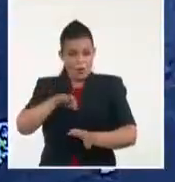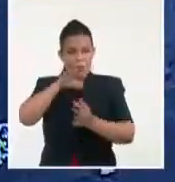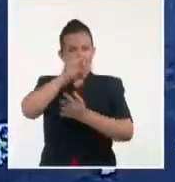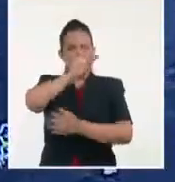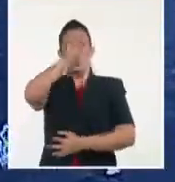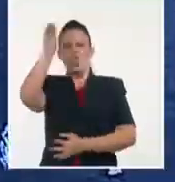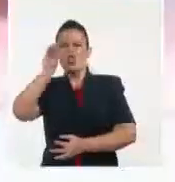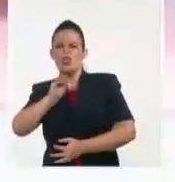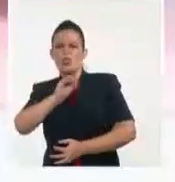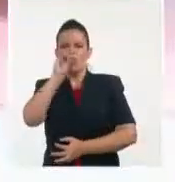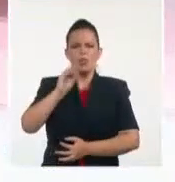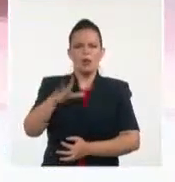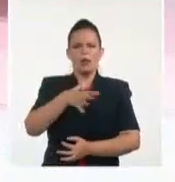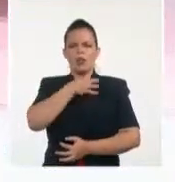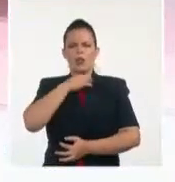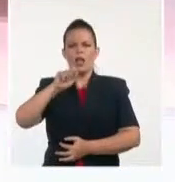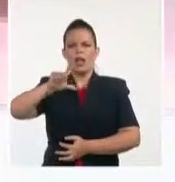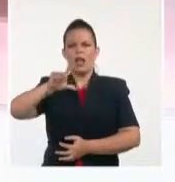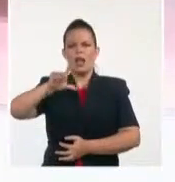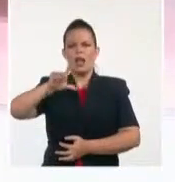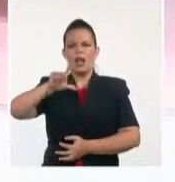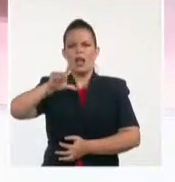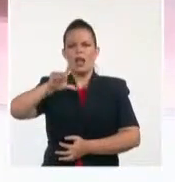para nosotros es historia.